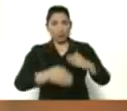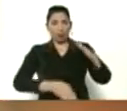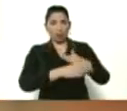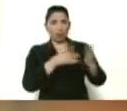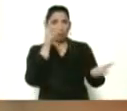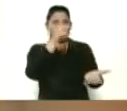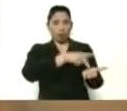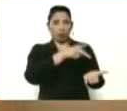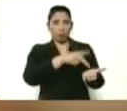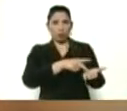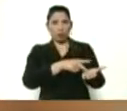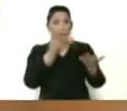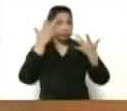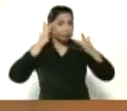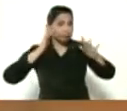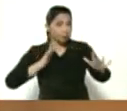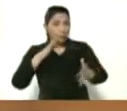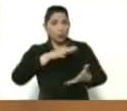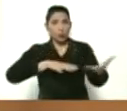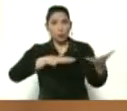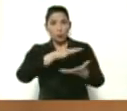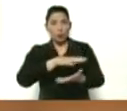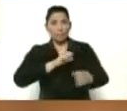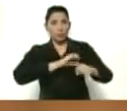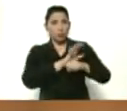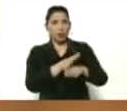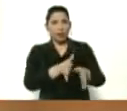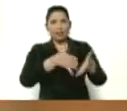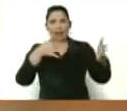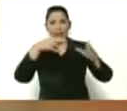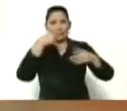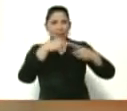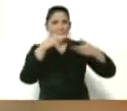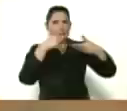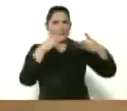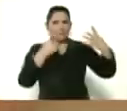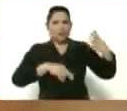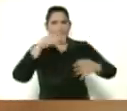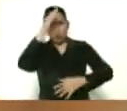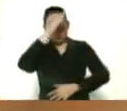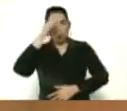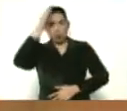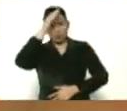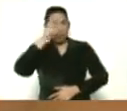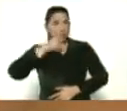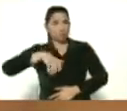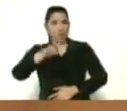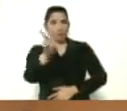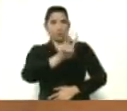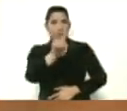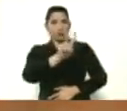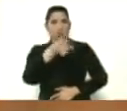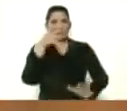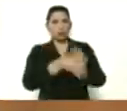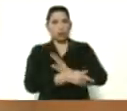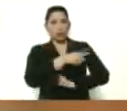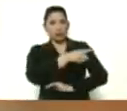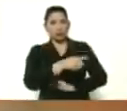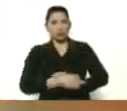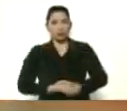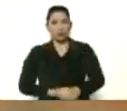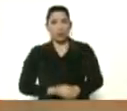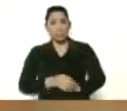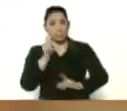situación por COVID-19, habla de que hay un gran nivel de conciencia en el pueblo de Venezuela respecto a eso.